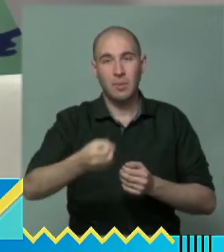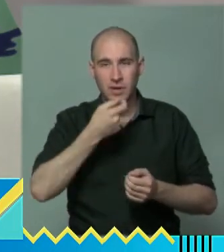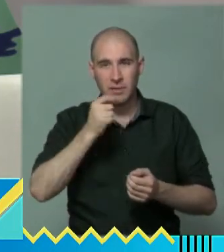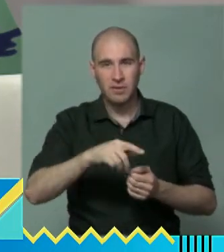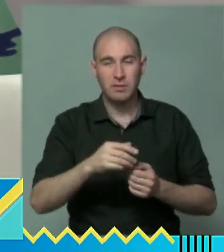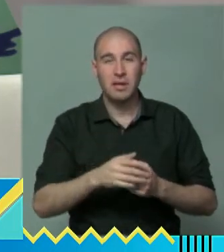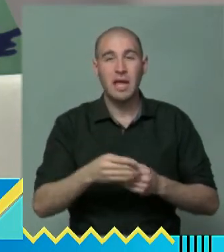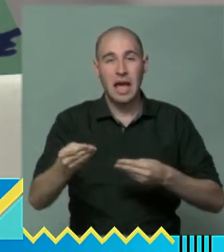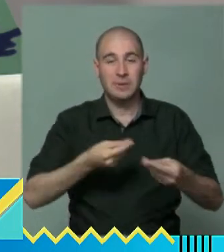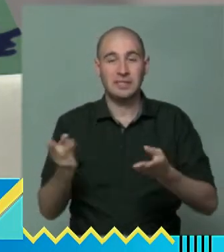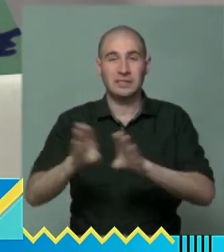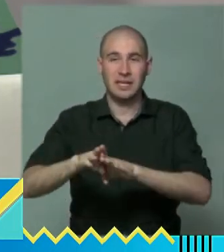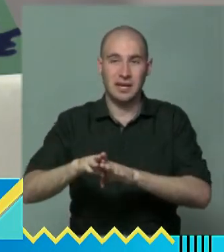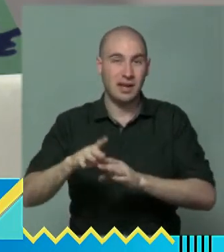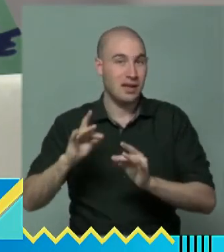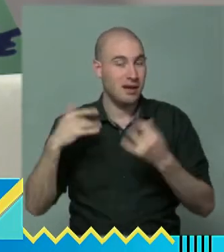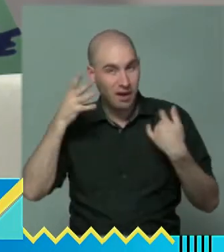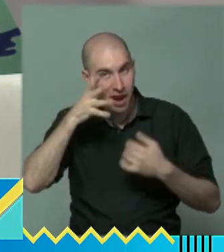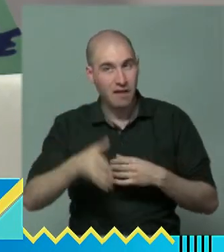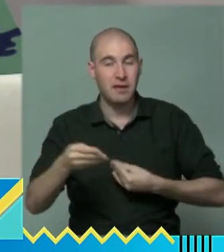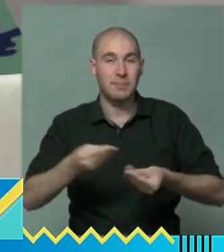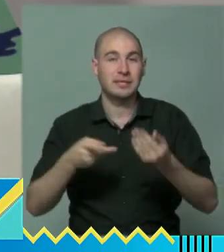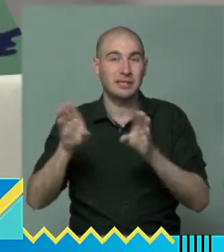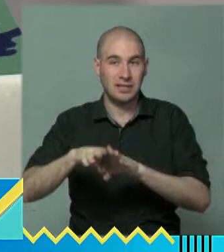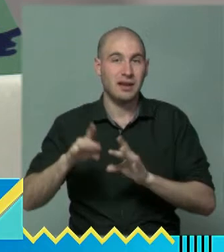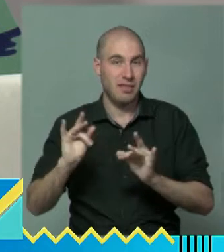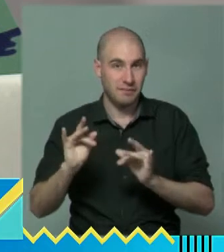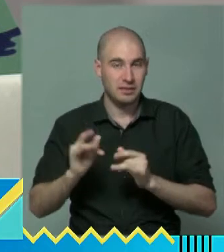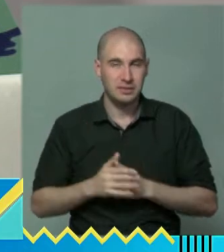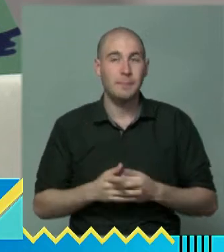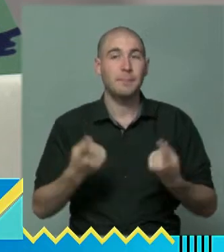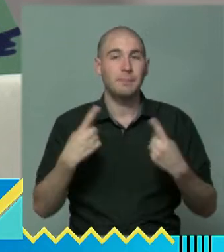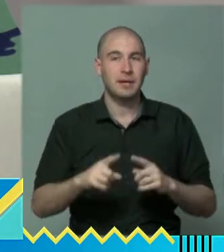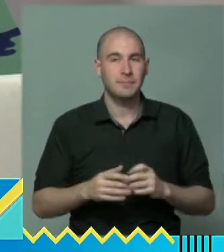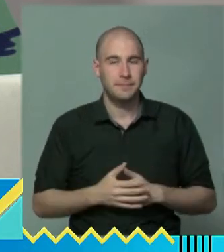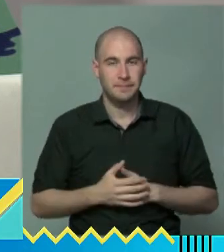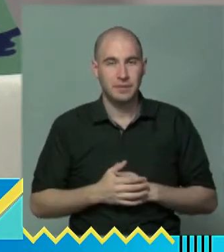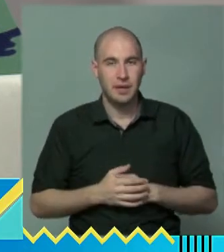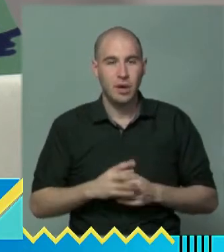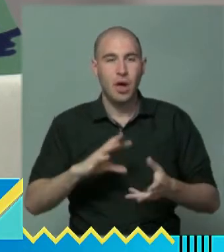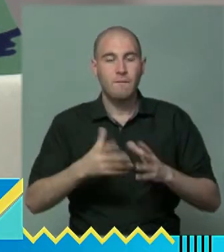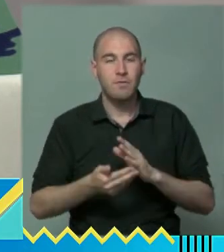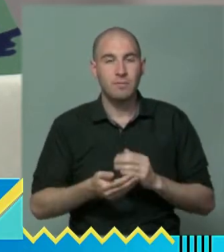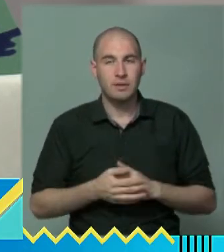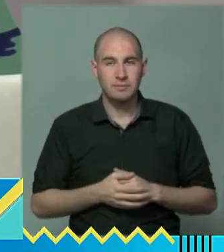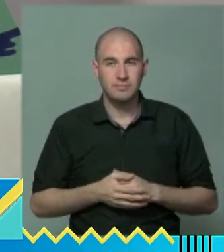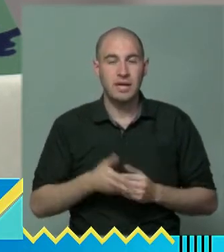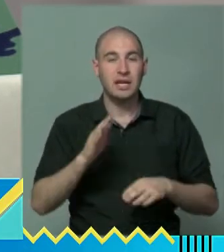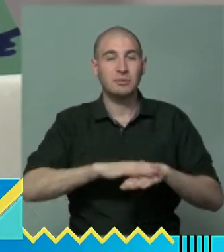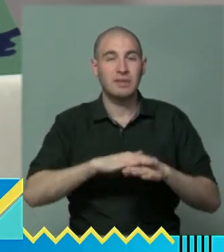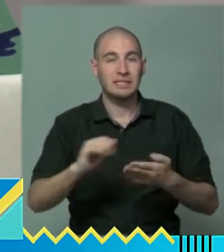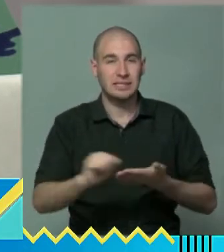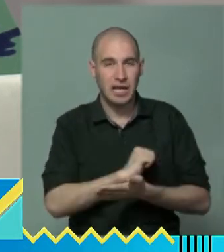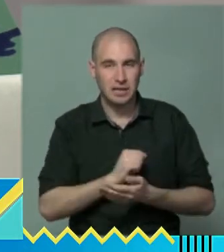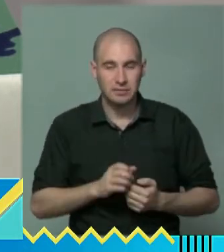implica el cierre de la empresa, es delicado. Claro. Cerrar una empresa es delicado. Pero bueno, una de las formas de eximir la